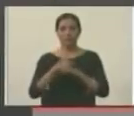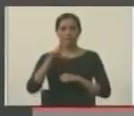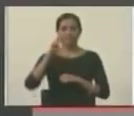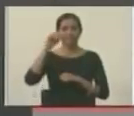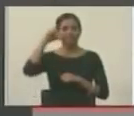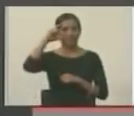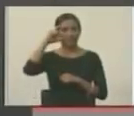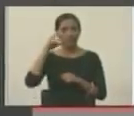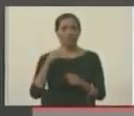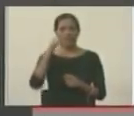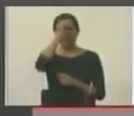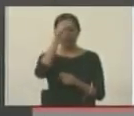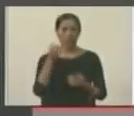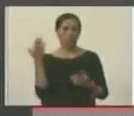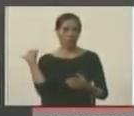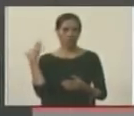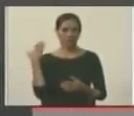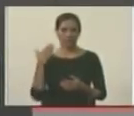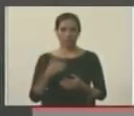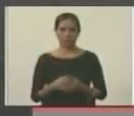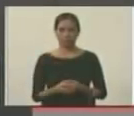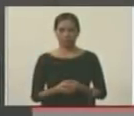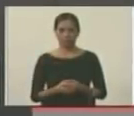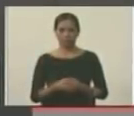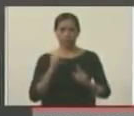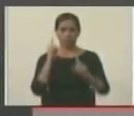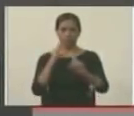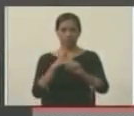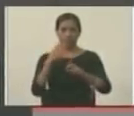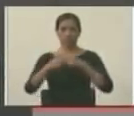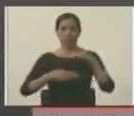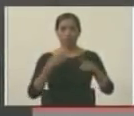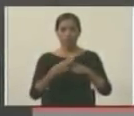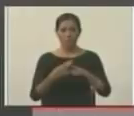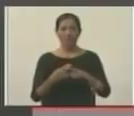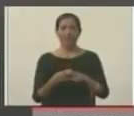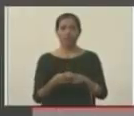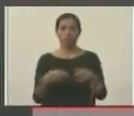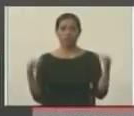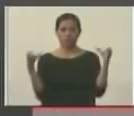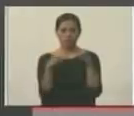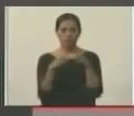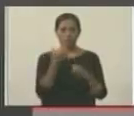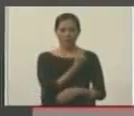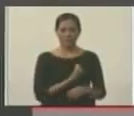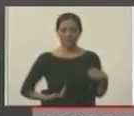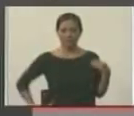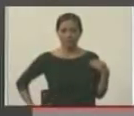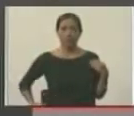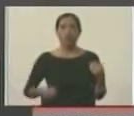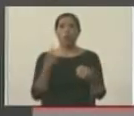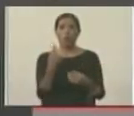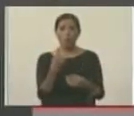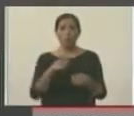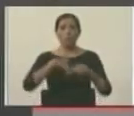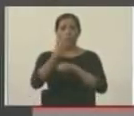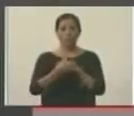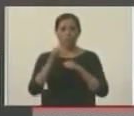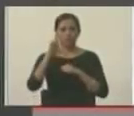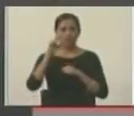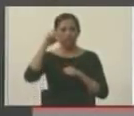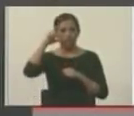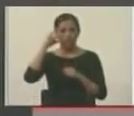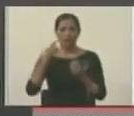el domingo pasado, desde el puesto de comando presidencial. Un plan de 30 días para la recuperación